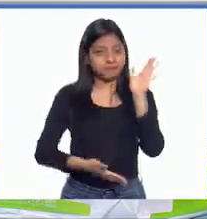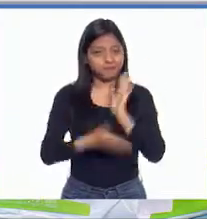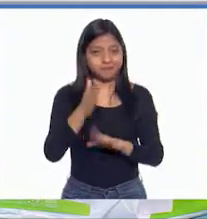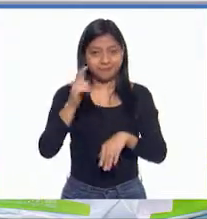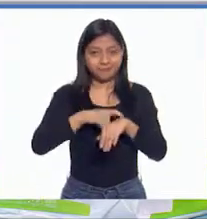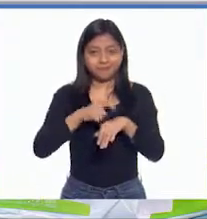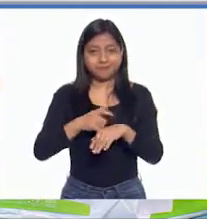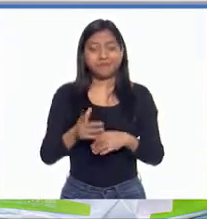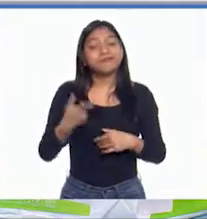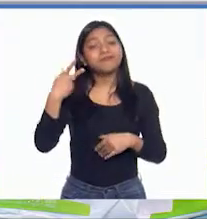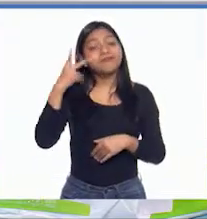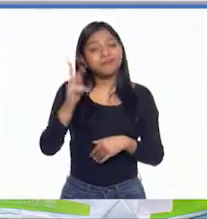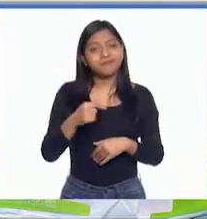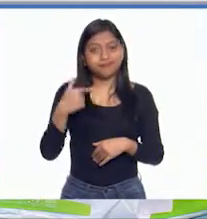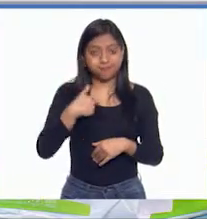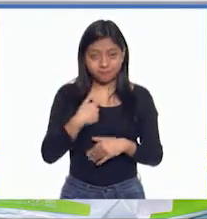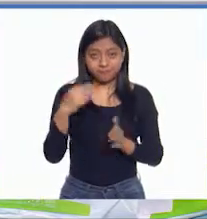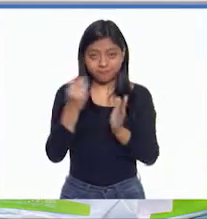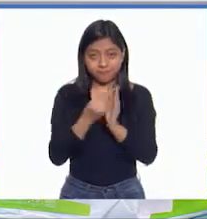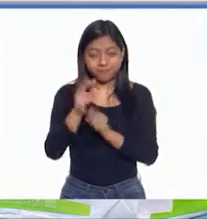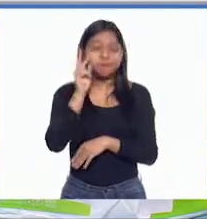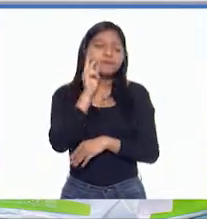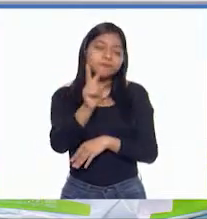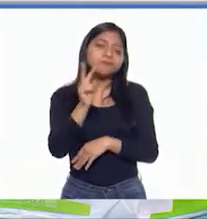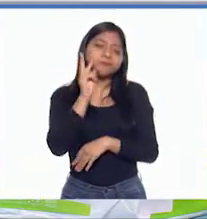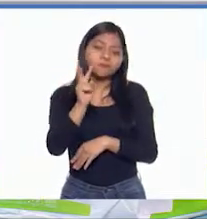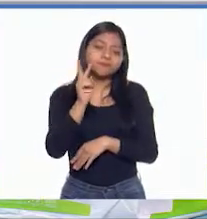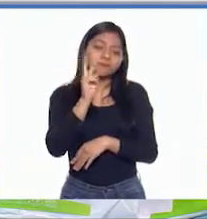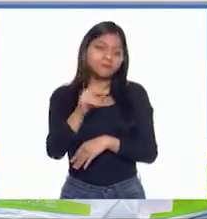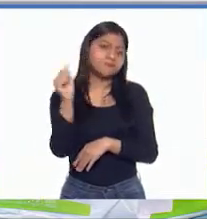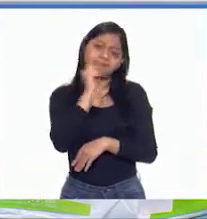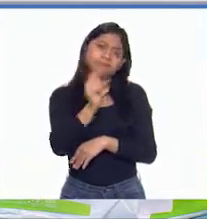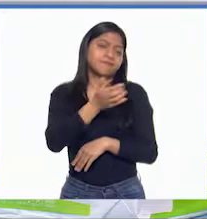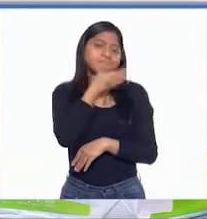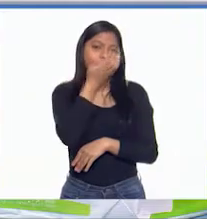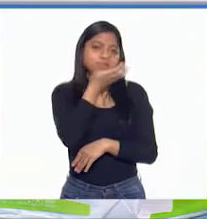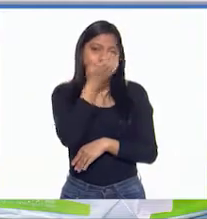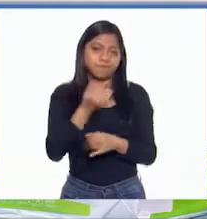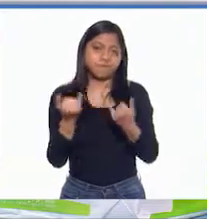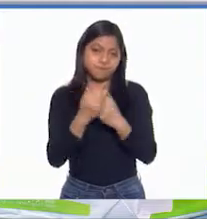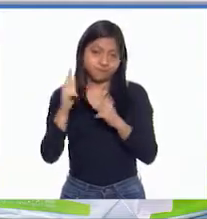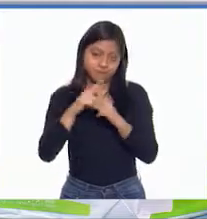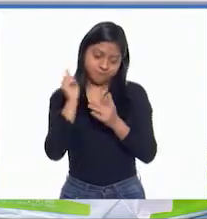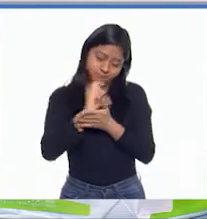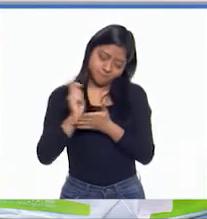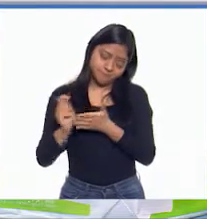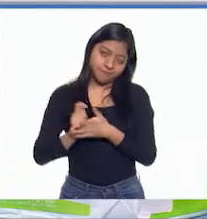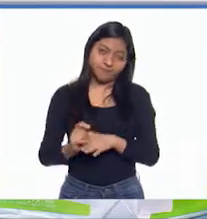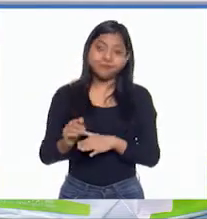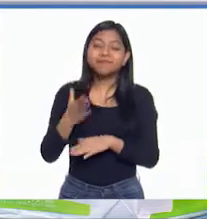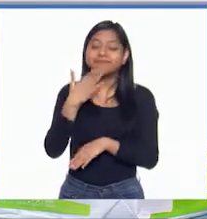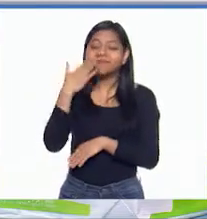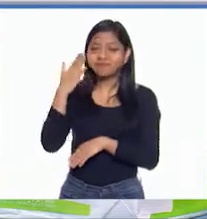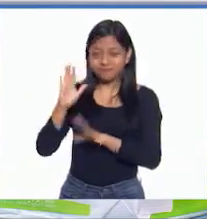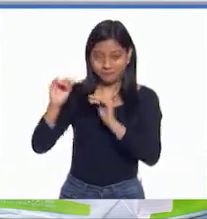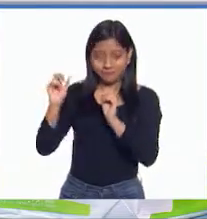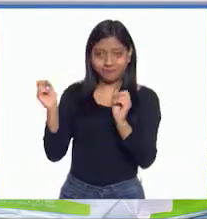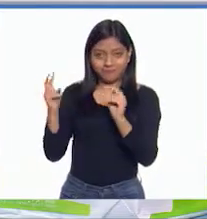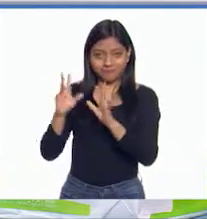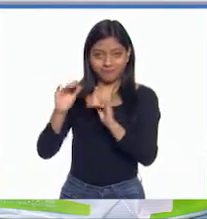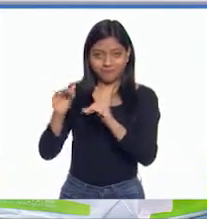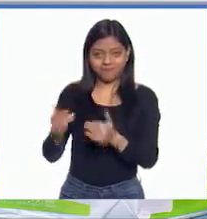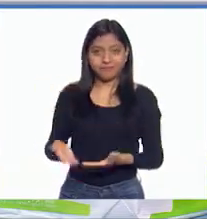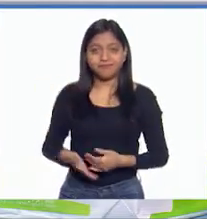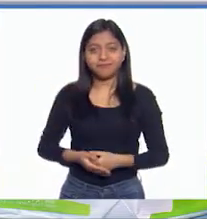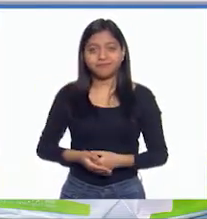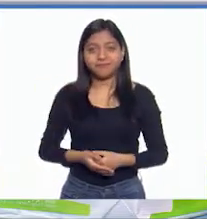ir, pero seguiré las clases en mi casita como siempre y haré mis tareas. Muy bien, Ale. Nos platicas luego qué te dijo tu tío, ¿sabes?